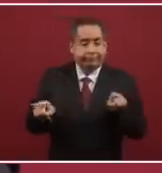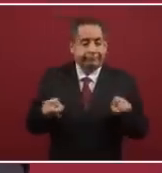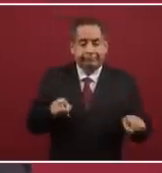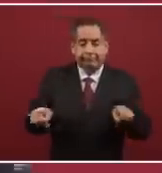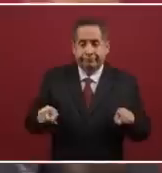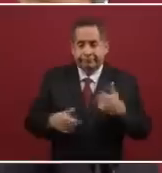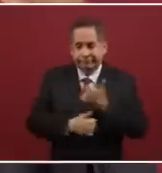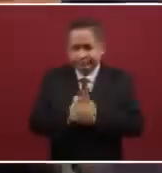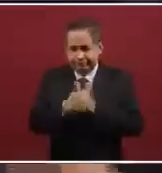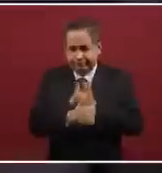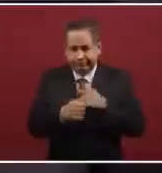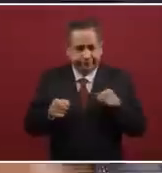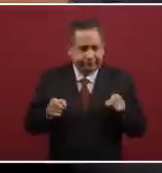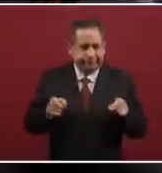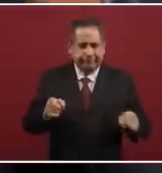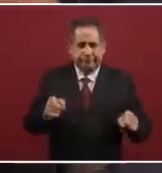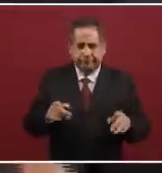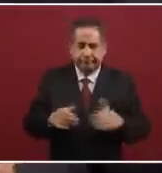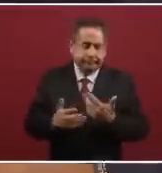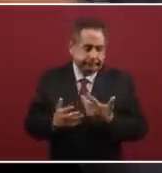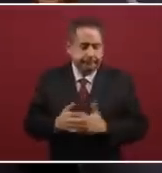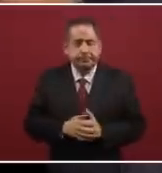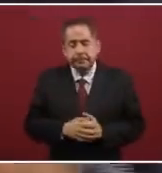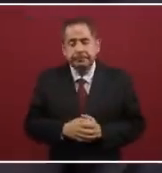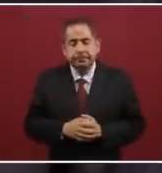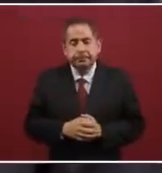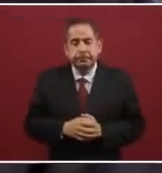O sea, ahí se iban, pues,